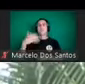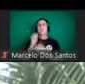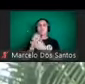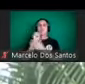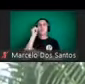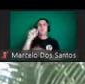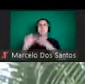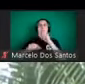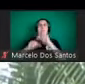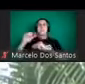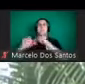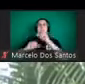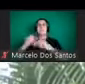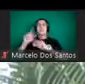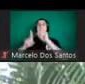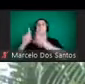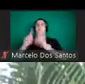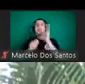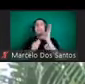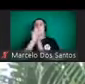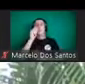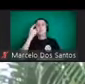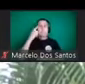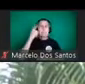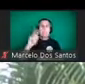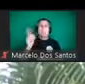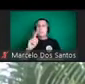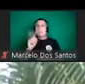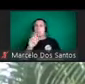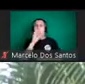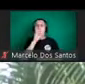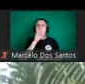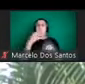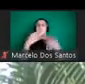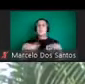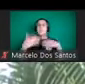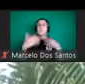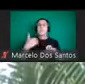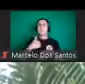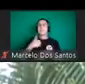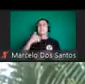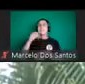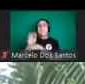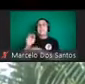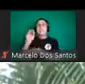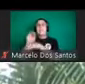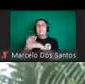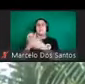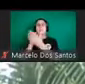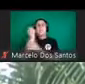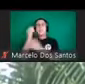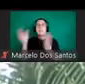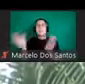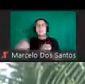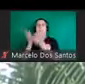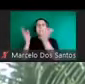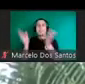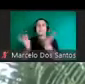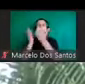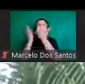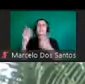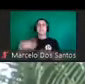la tecnología o no lo tuvieron antes, realmente hoy es todo un desafío volver a una institución donde